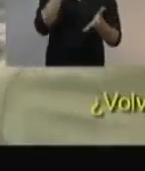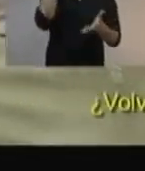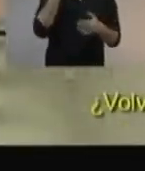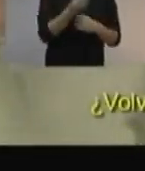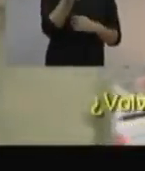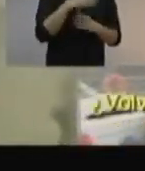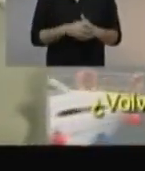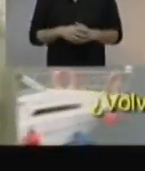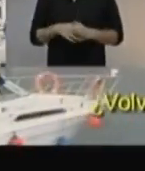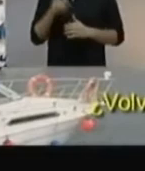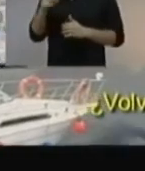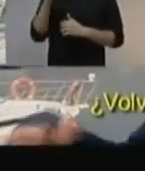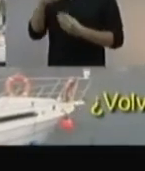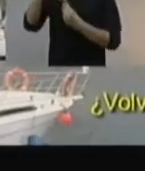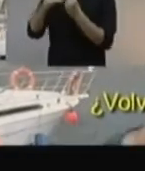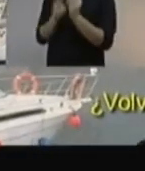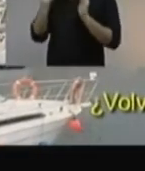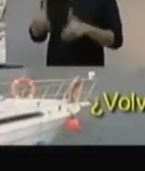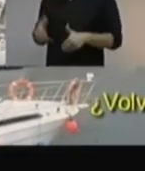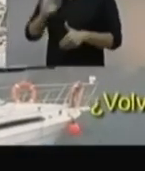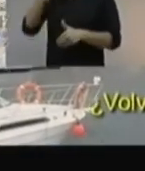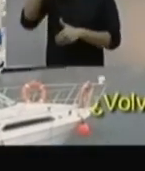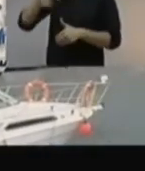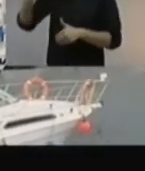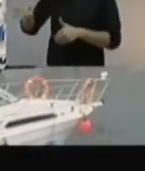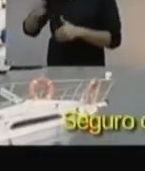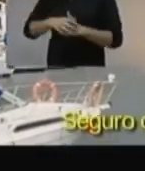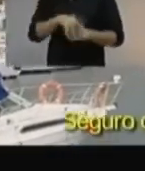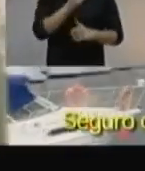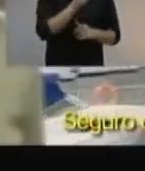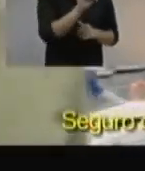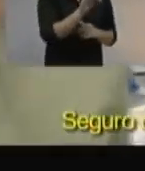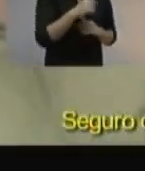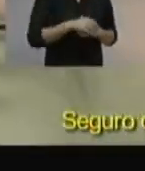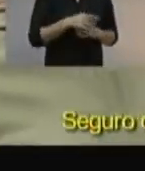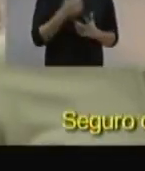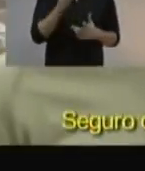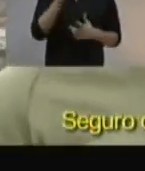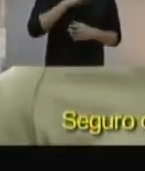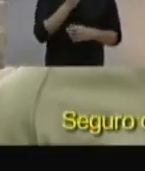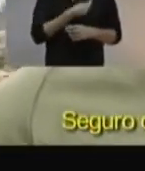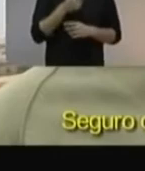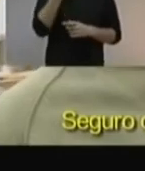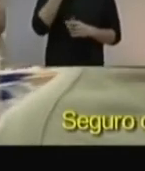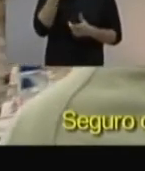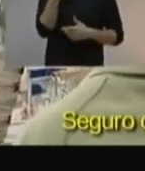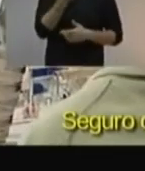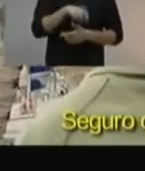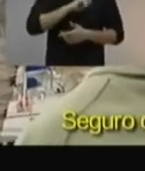going to come back to Gran Canaria, some other island, or? Yes, we will. We travel a lot in Spain, so